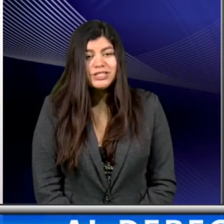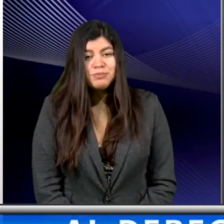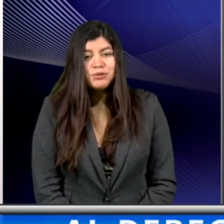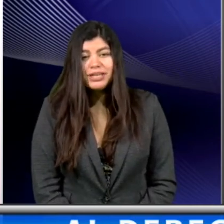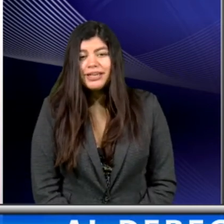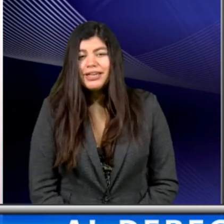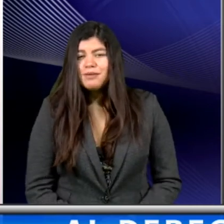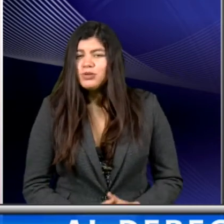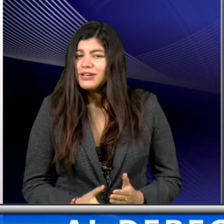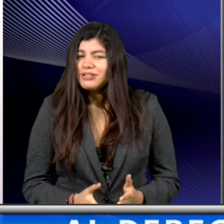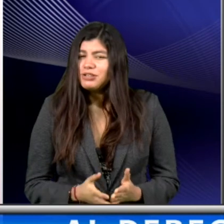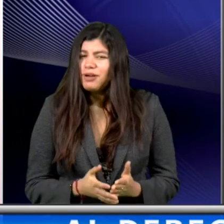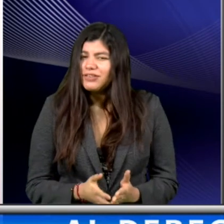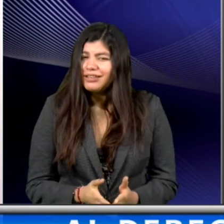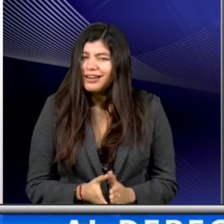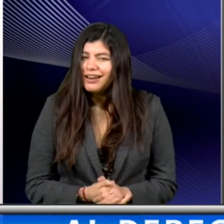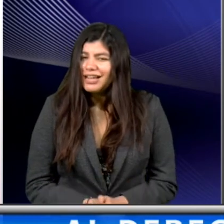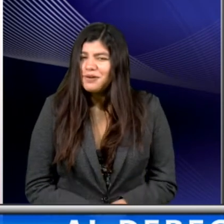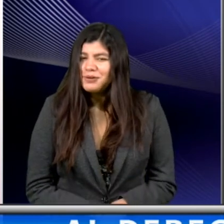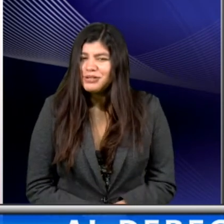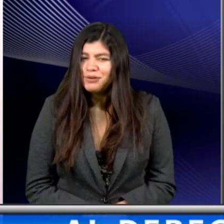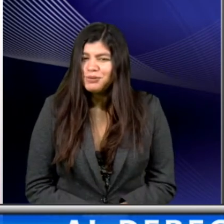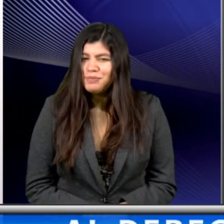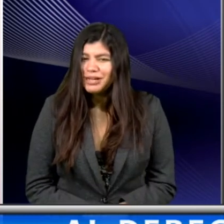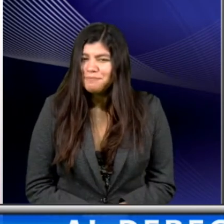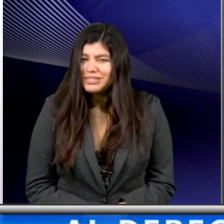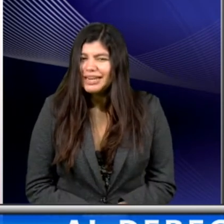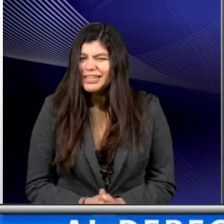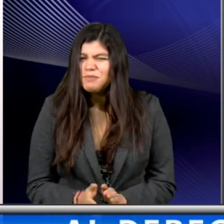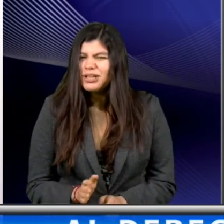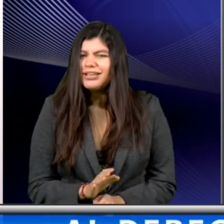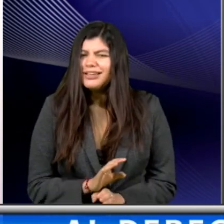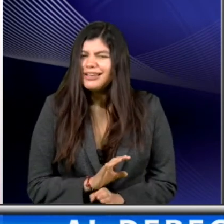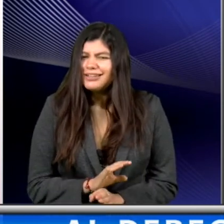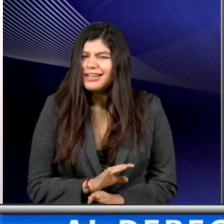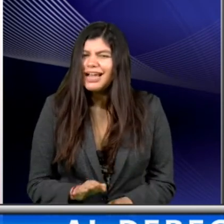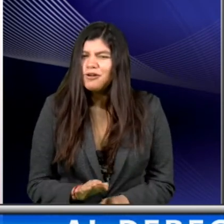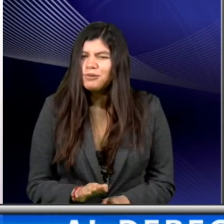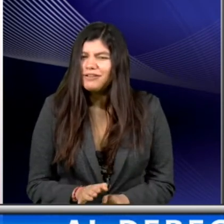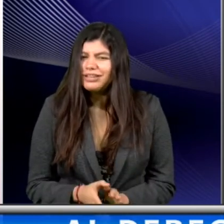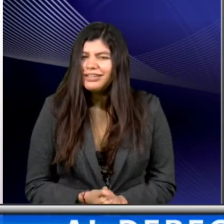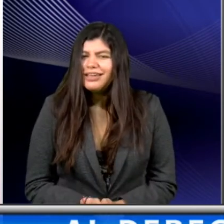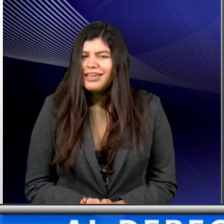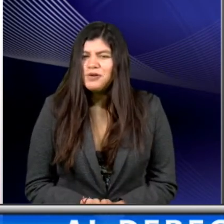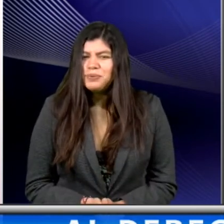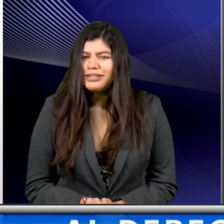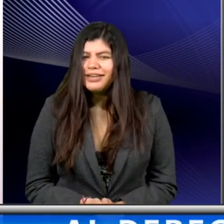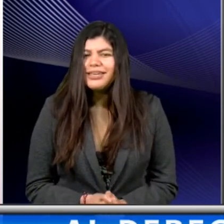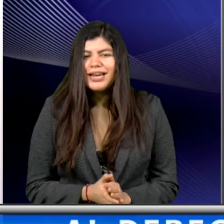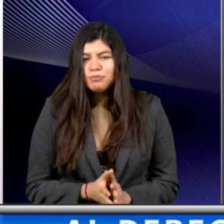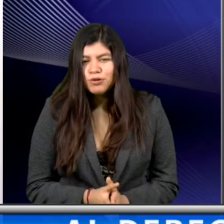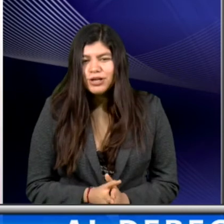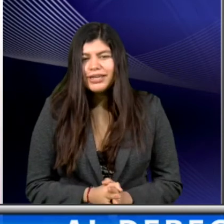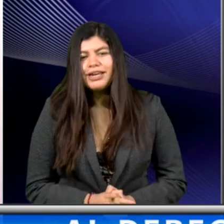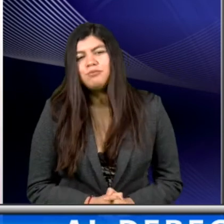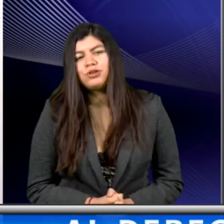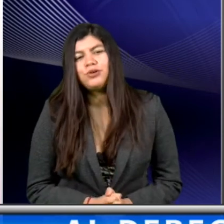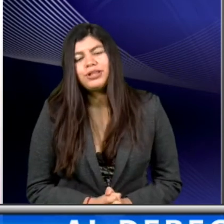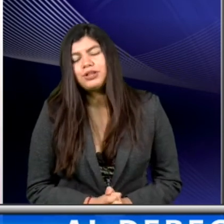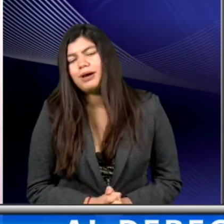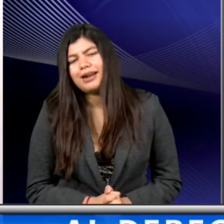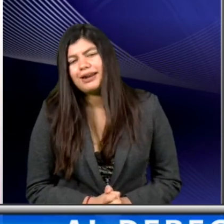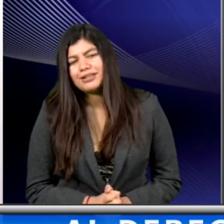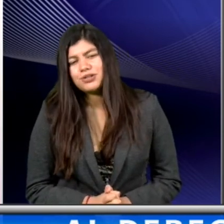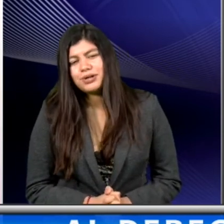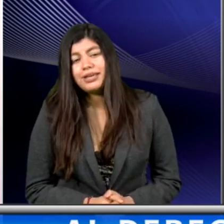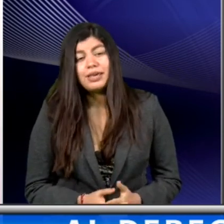esos conceptos que muchas veces todavía están arraigados en nuestra costumbre campesina, tenemos que sacarlos de una vez y comprender que el amor es el motor